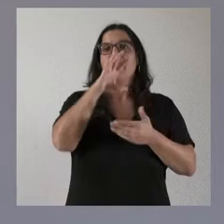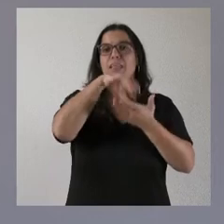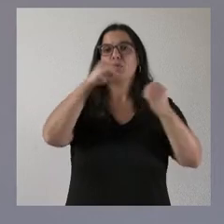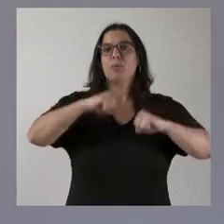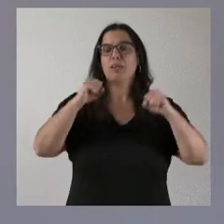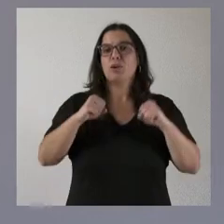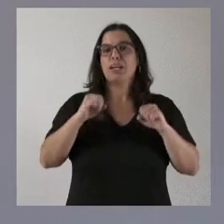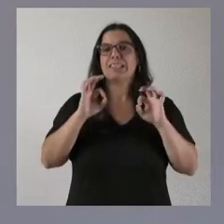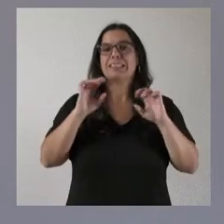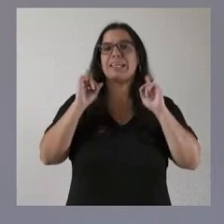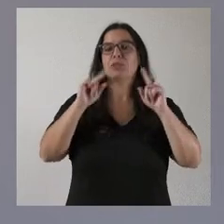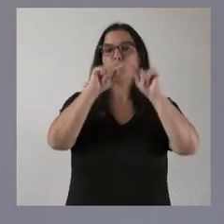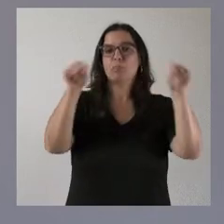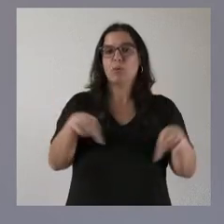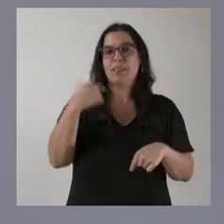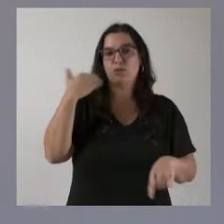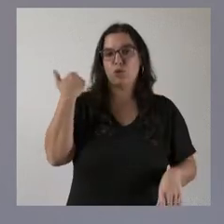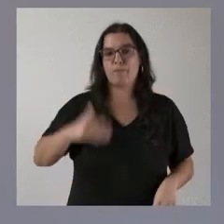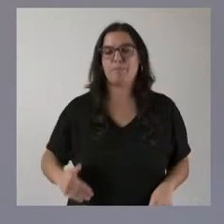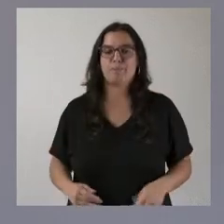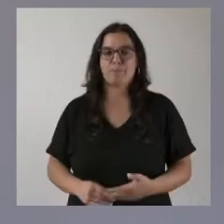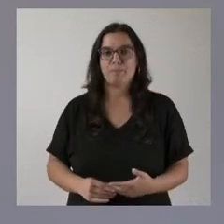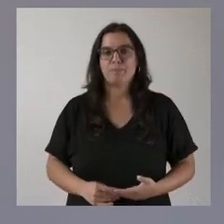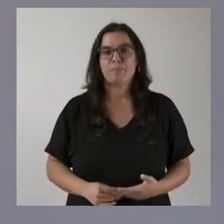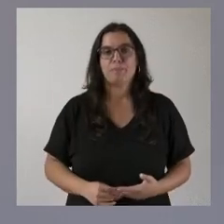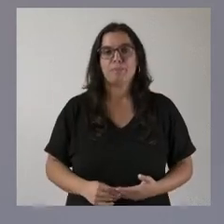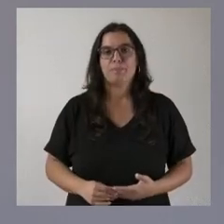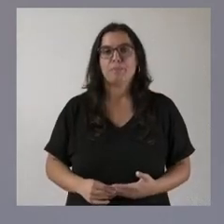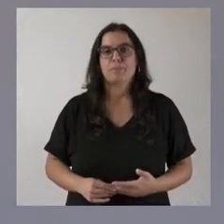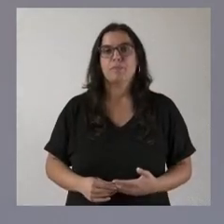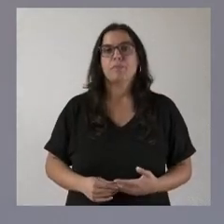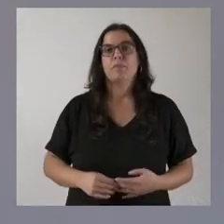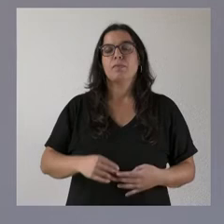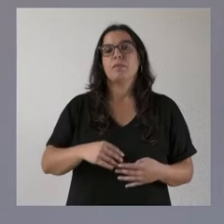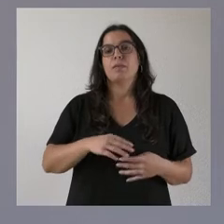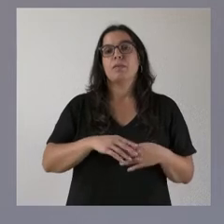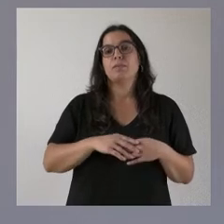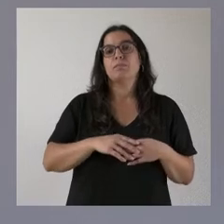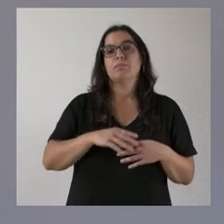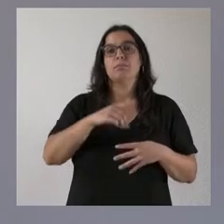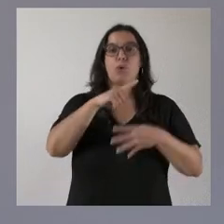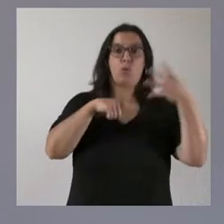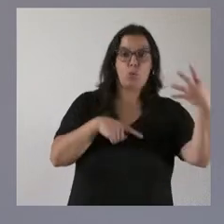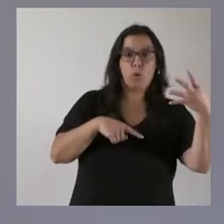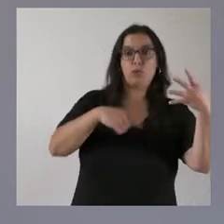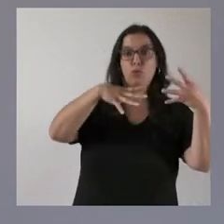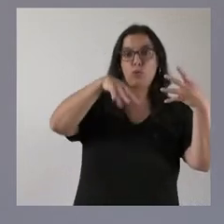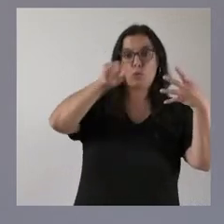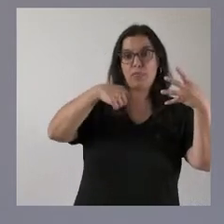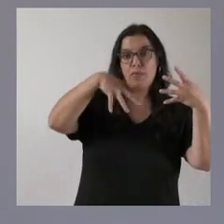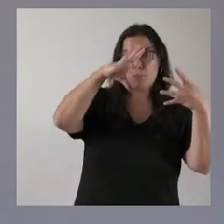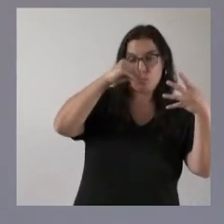en este caso en la provincia de Soria tienen ustedes los cuatro y dos centros de ambas